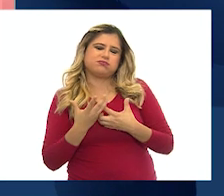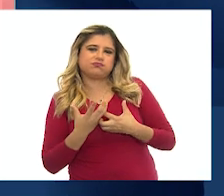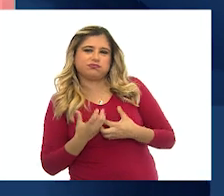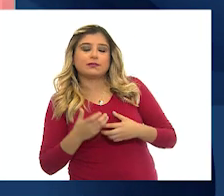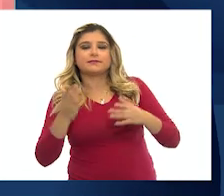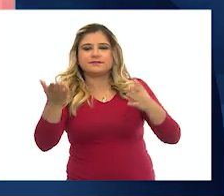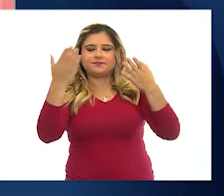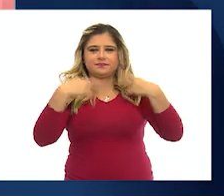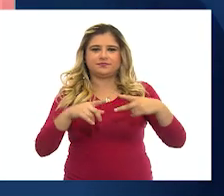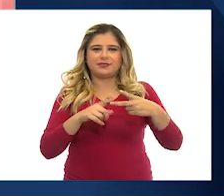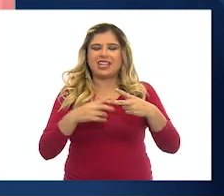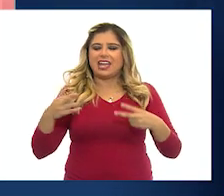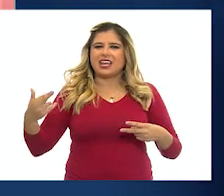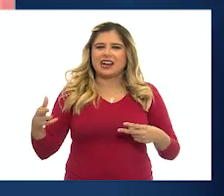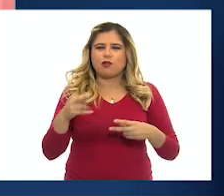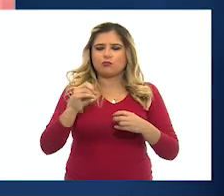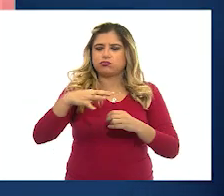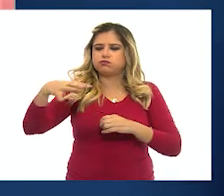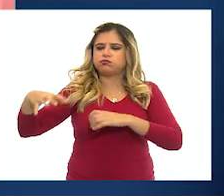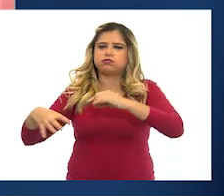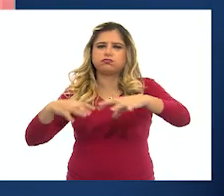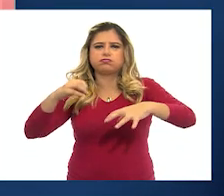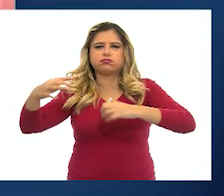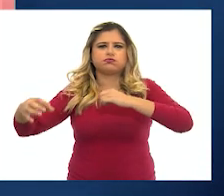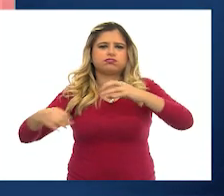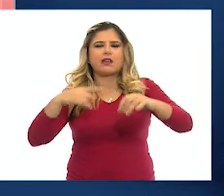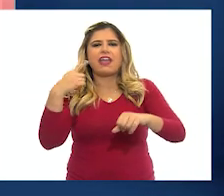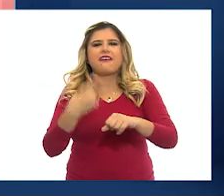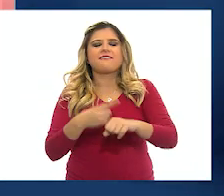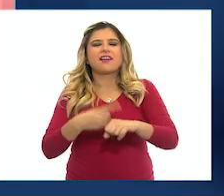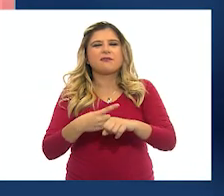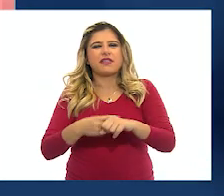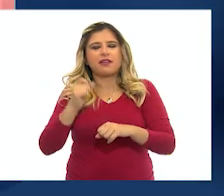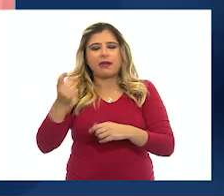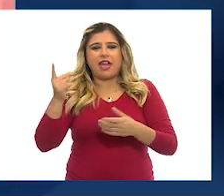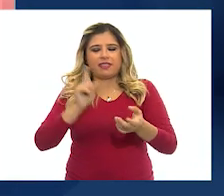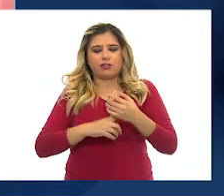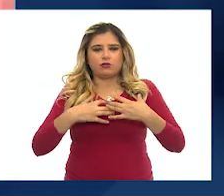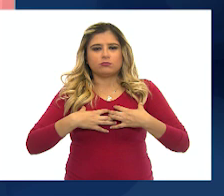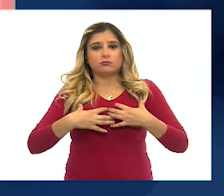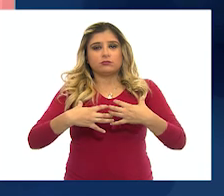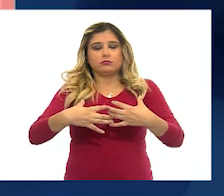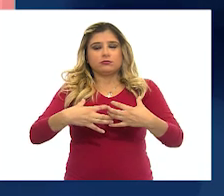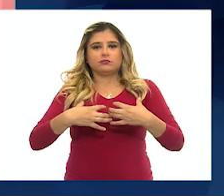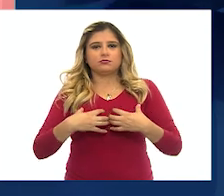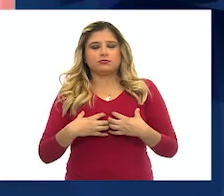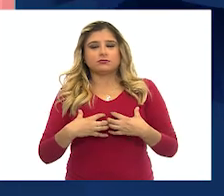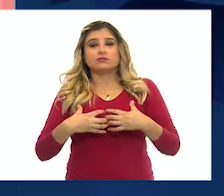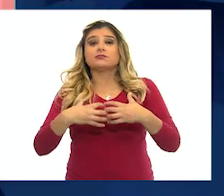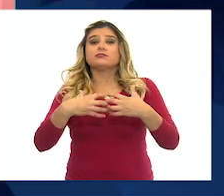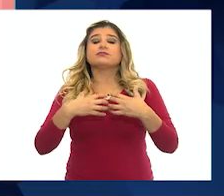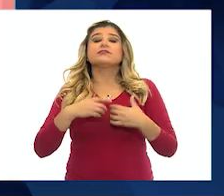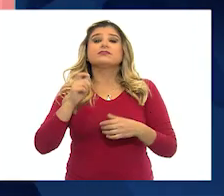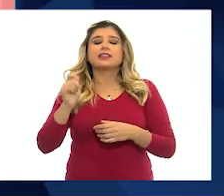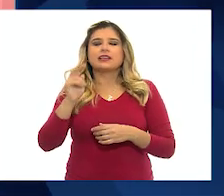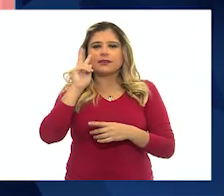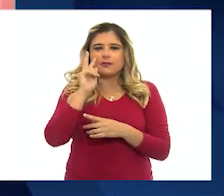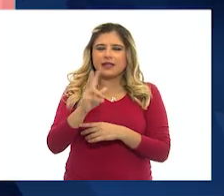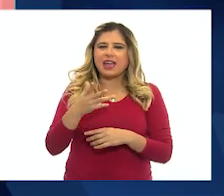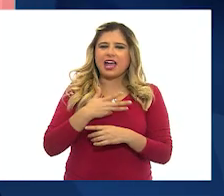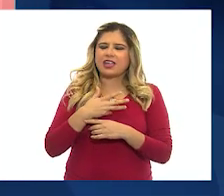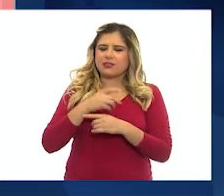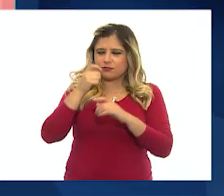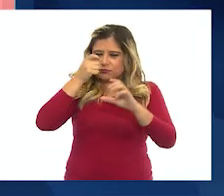dice ruido de burbuja que se produce en ciertas enfermedades del aparato respiratorio y se percibe por la